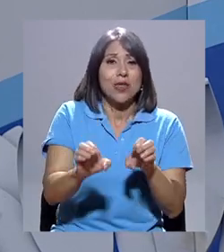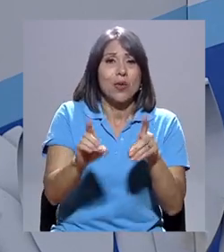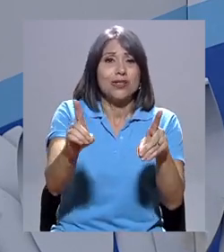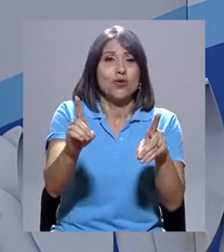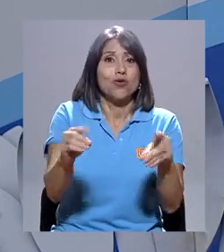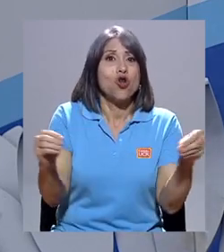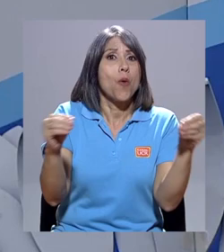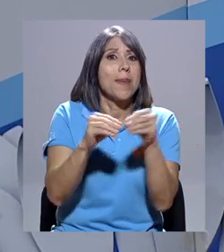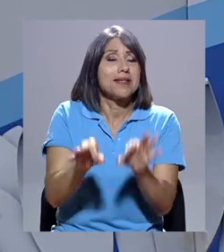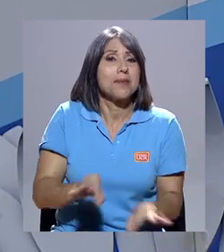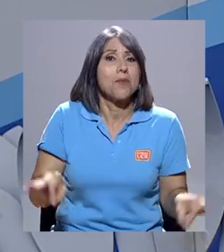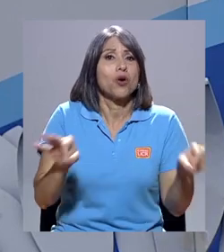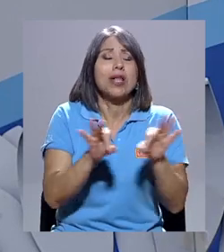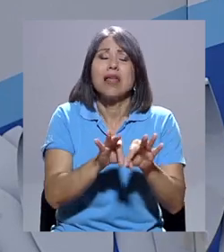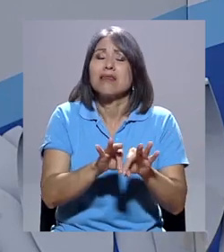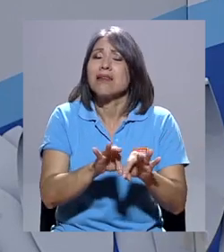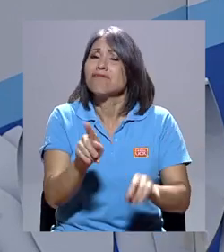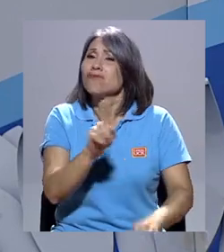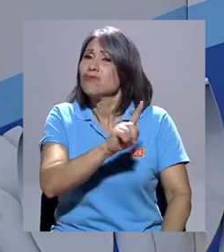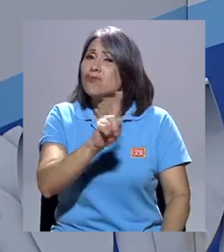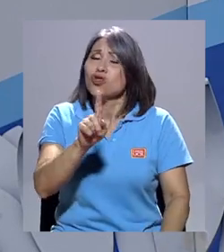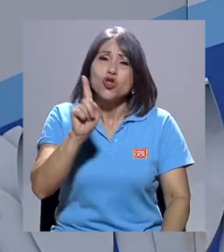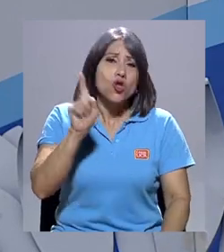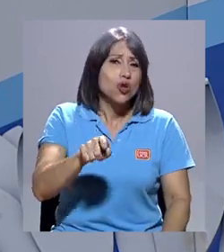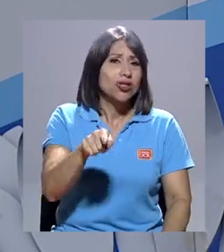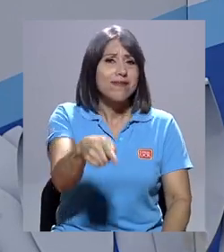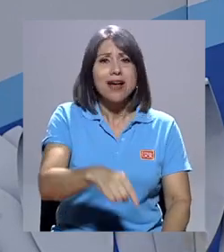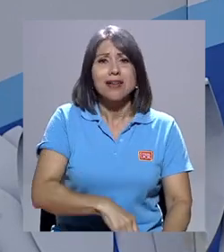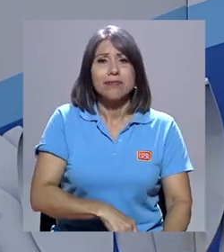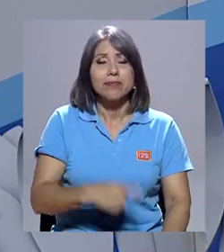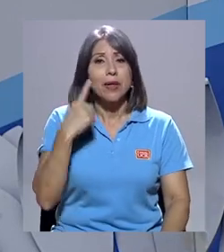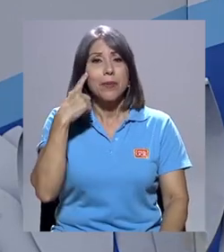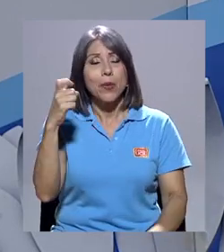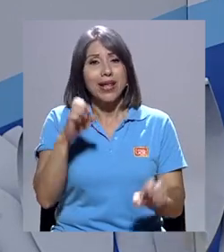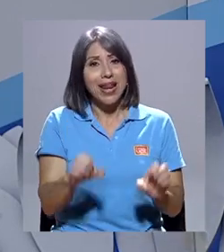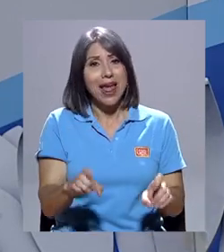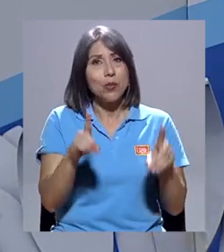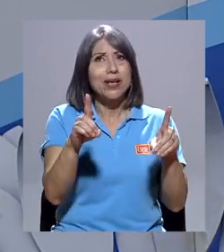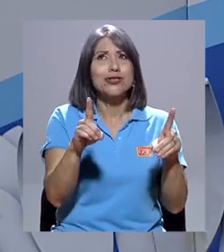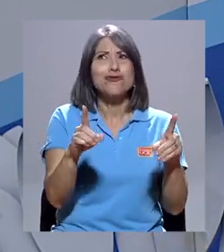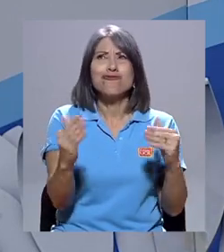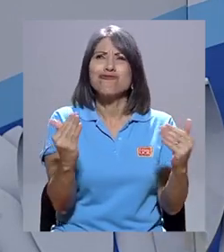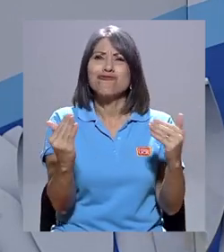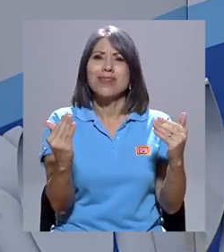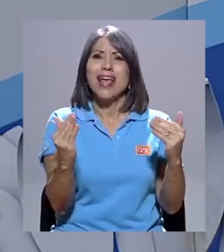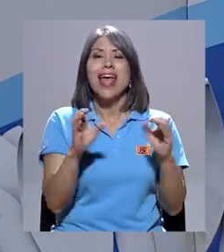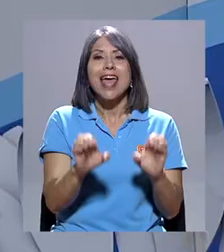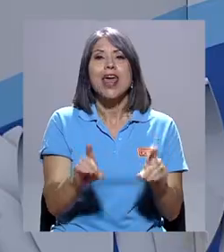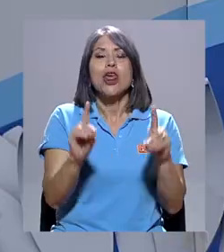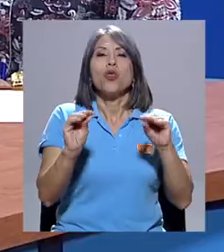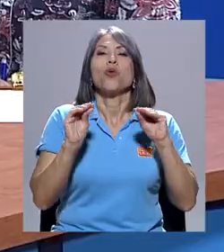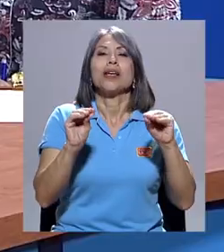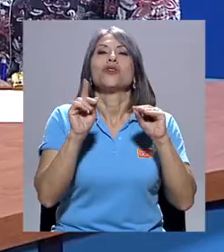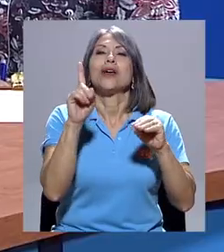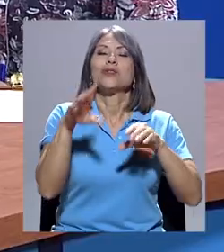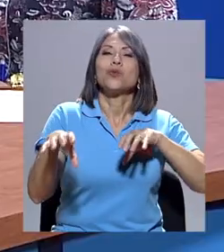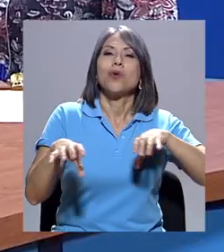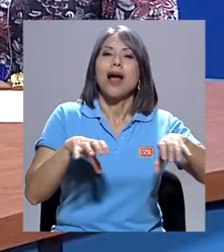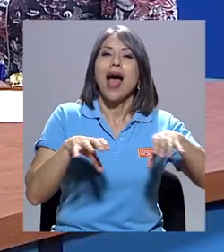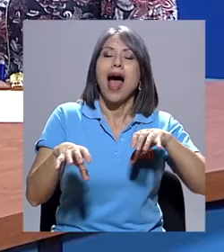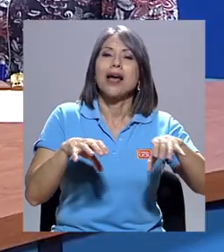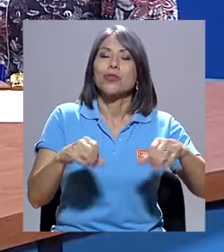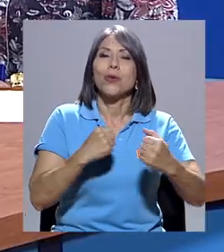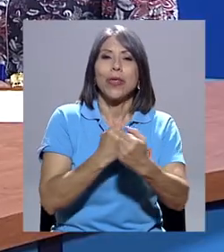no se vale porque la educación podríamos inclusive relacionar la educación es un acto de amor veámoslo de esa forma